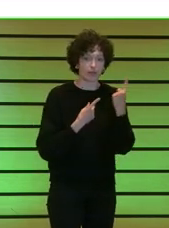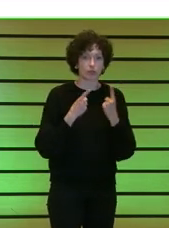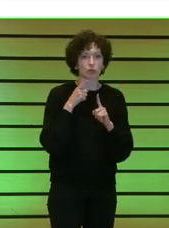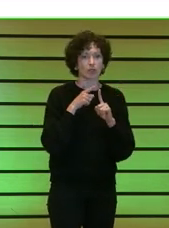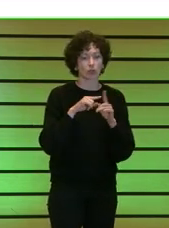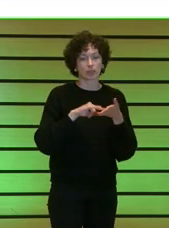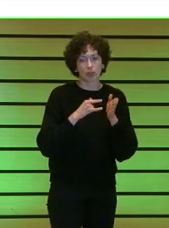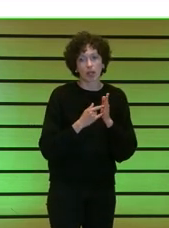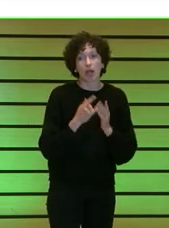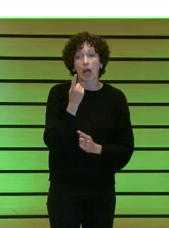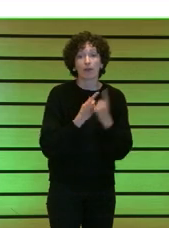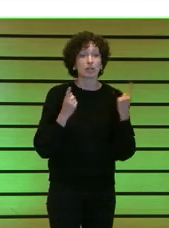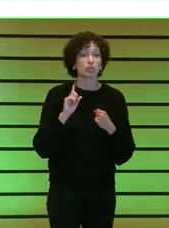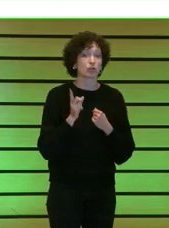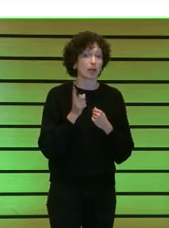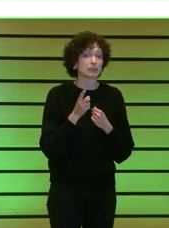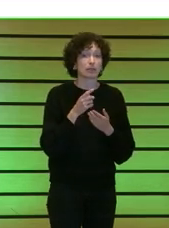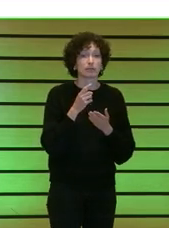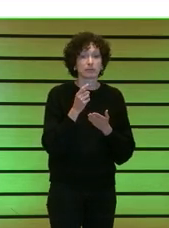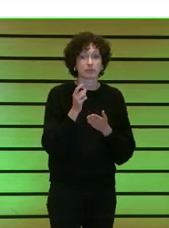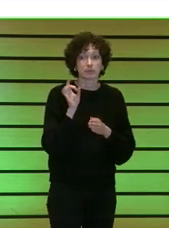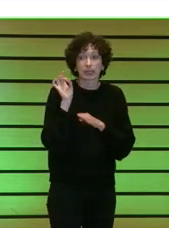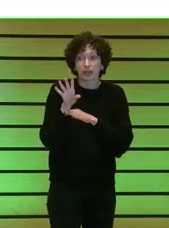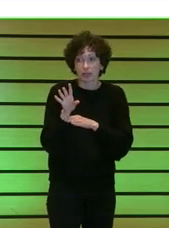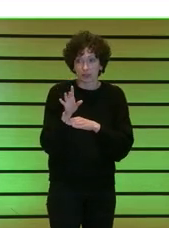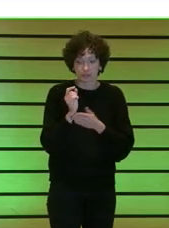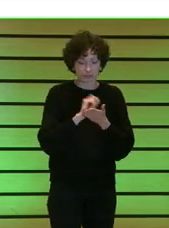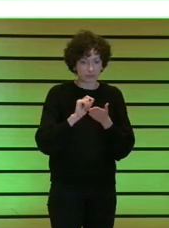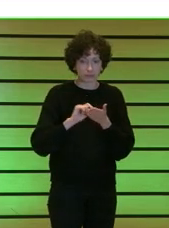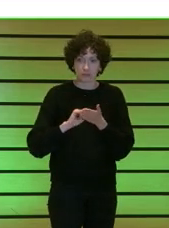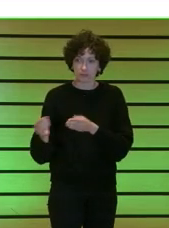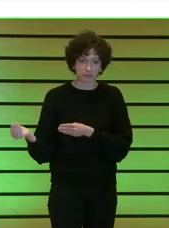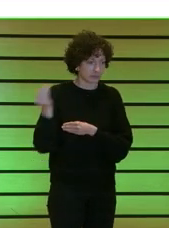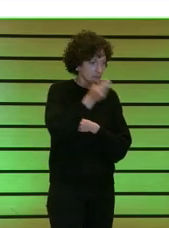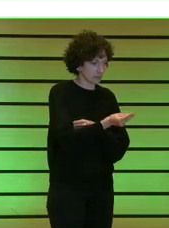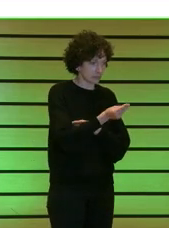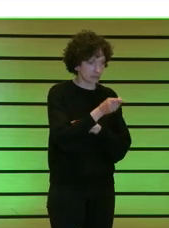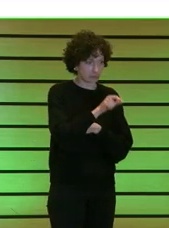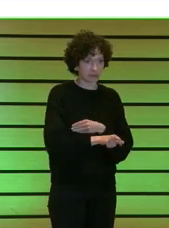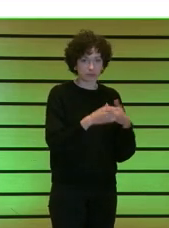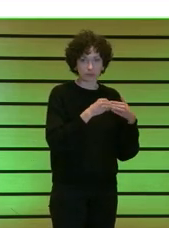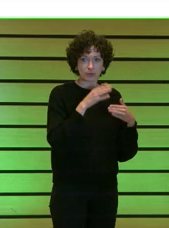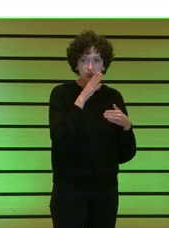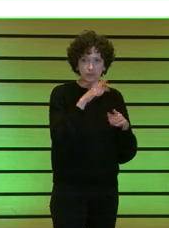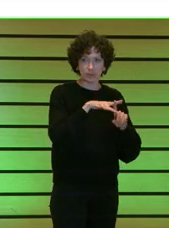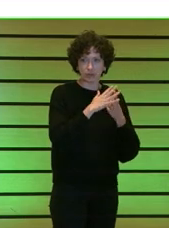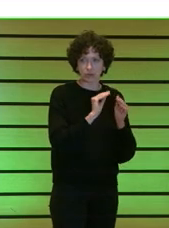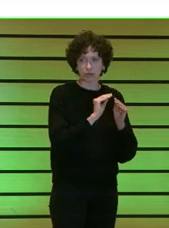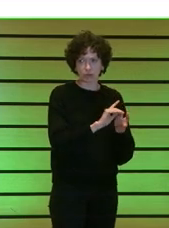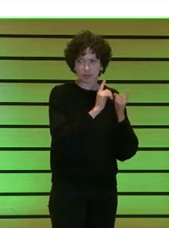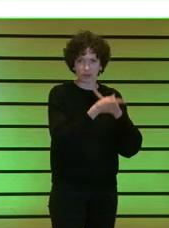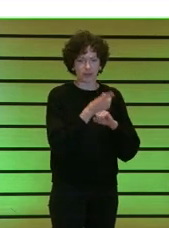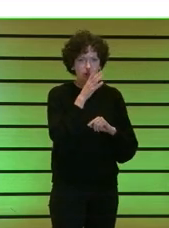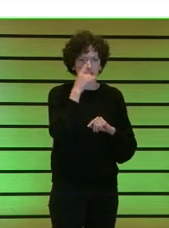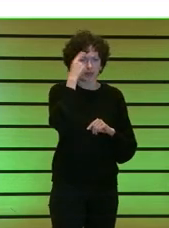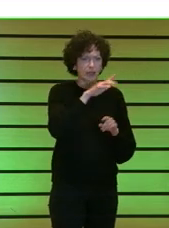y a veces Sencillamente haciendo llegar una carta a un paciente que le transforma la realidad Porque esa comunicación ese cariño saber